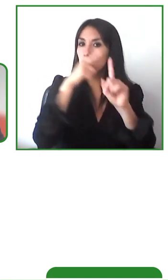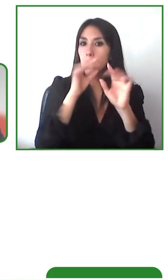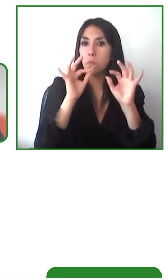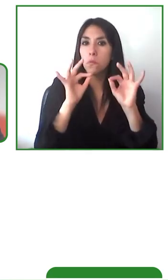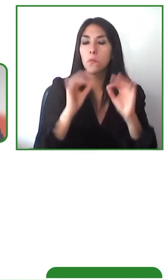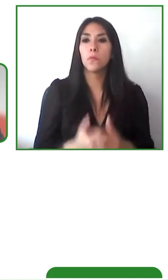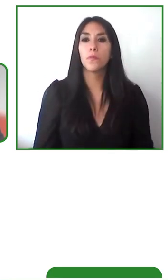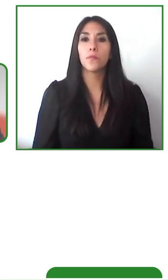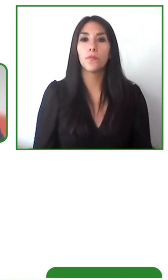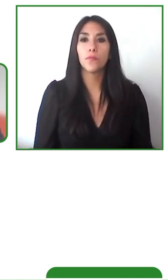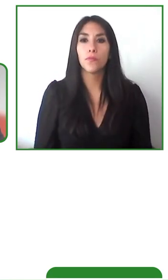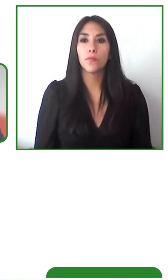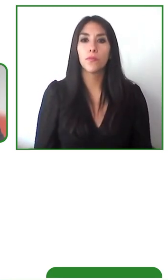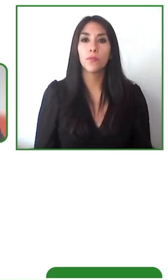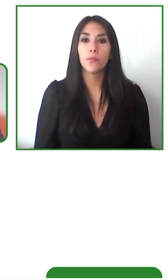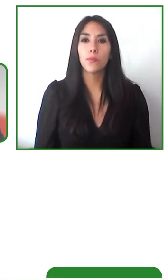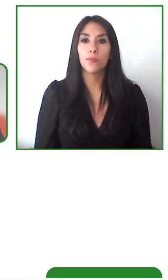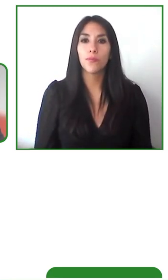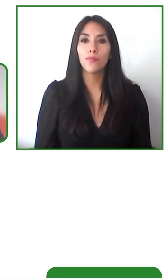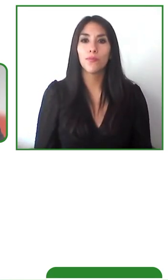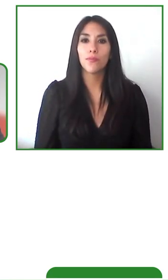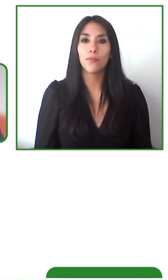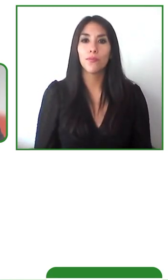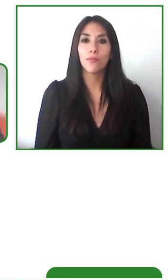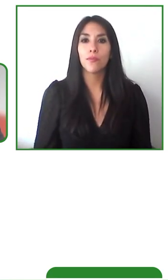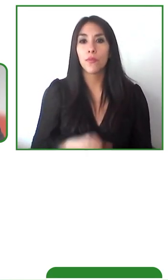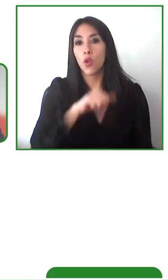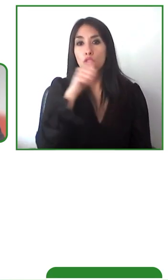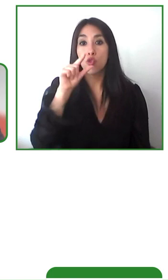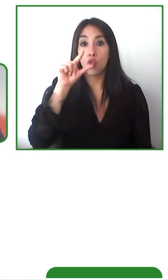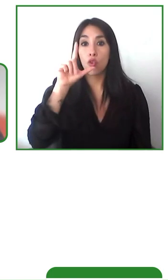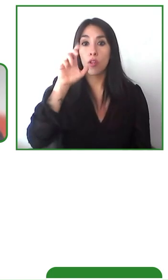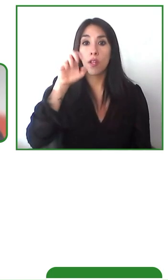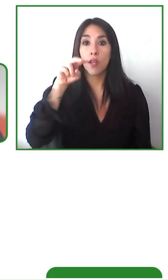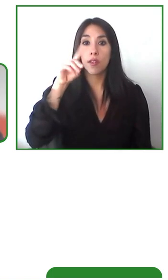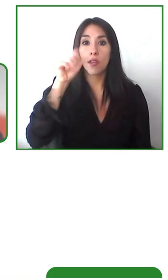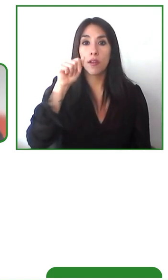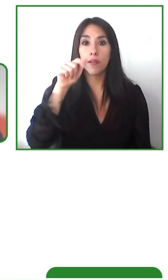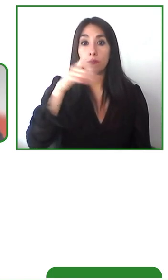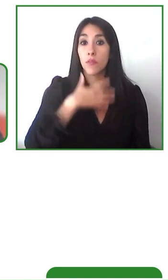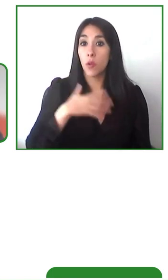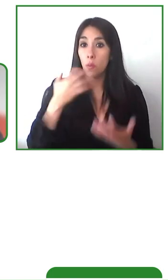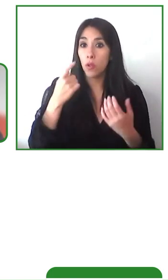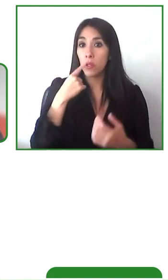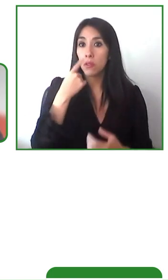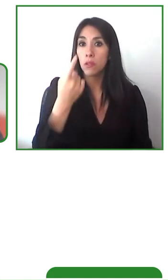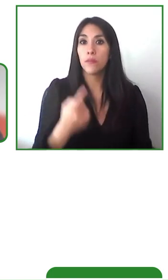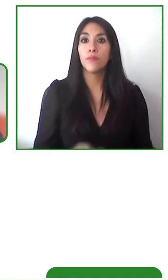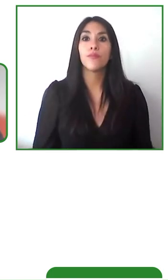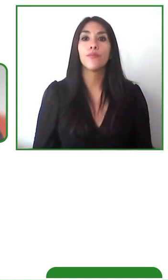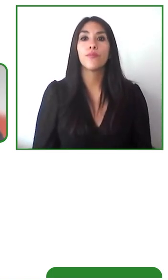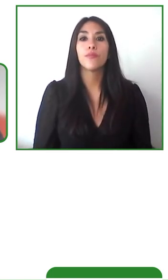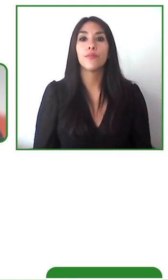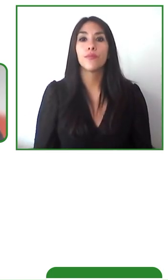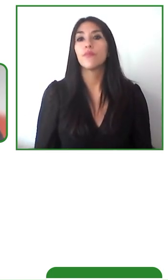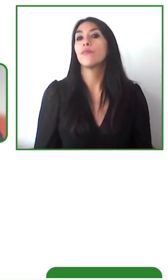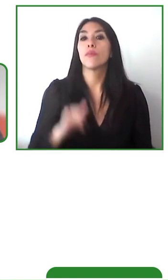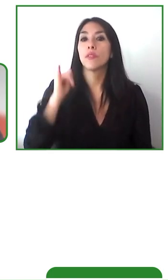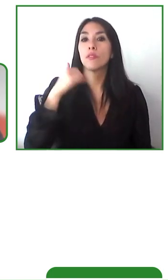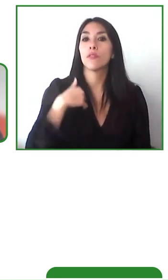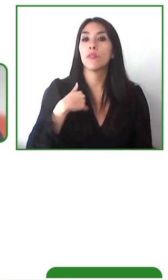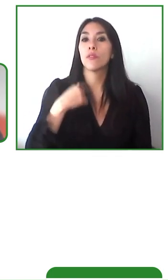Glenda, ¿quieres seguir? Para ti. Bien. Sí, yo comparto muchísimo lo que Faustino